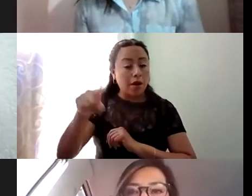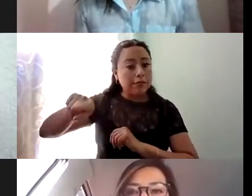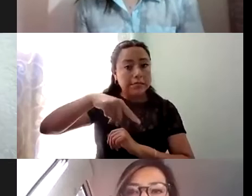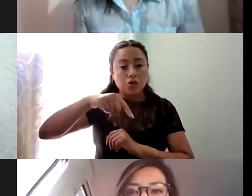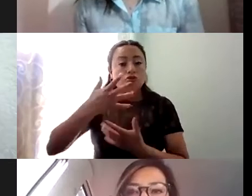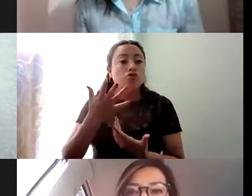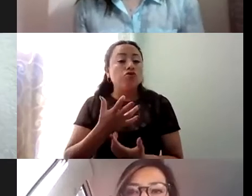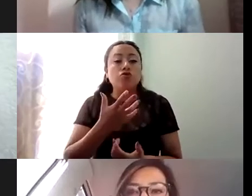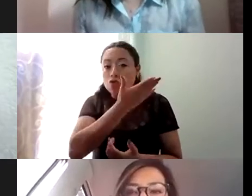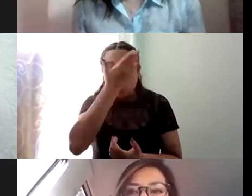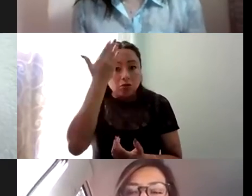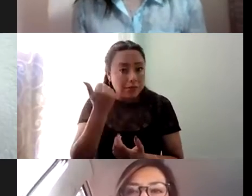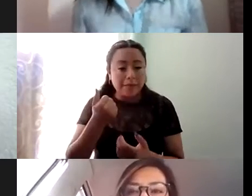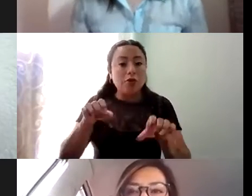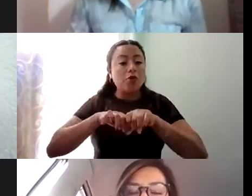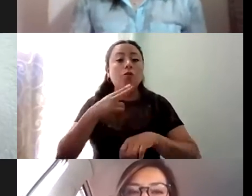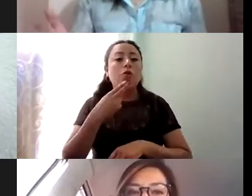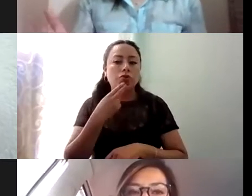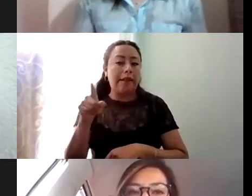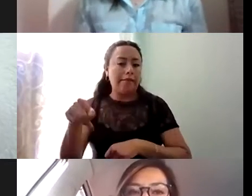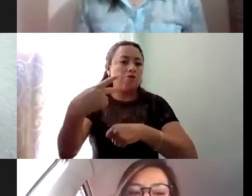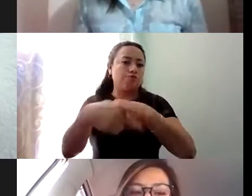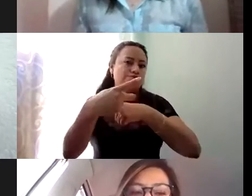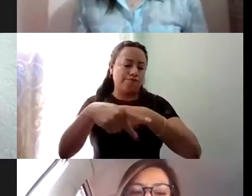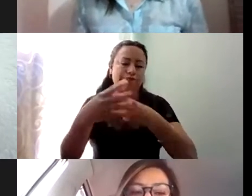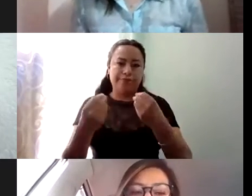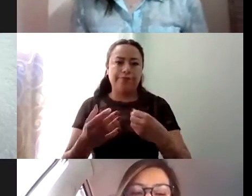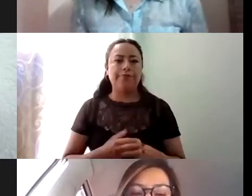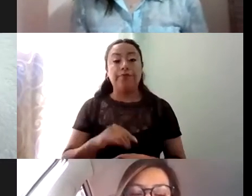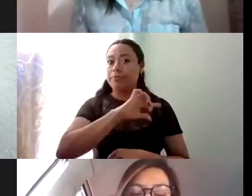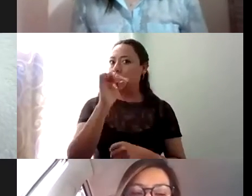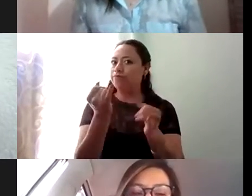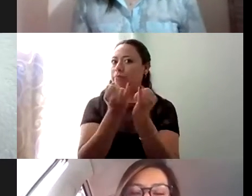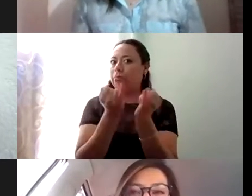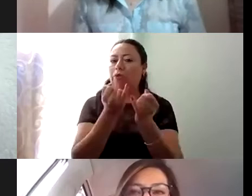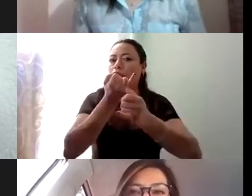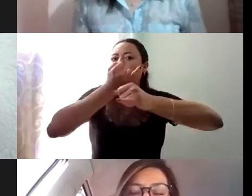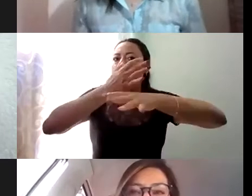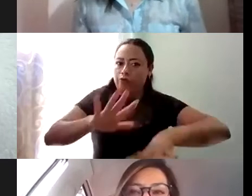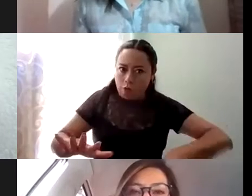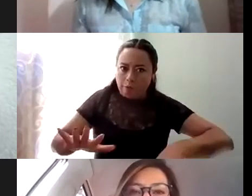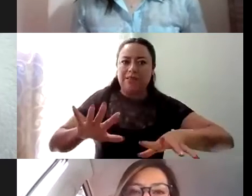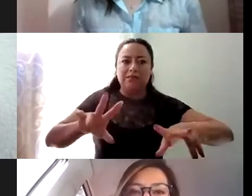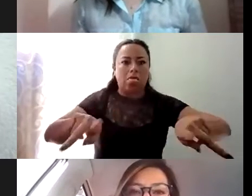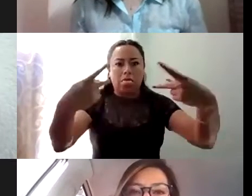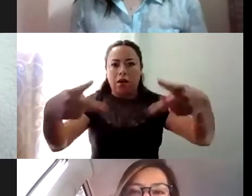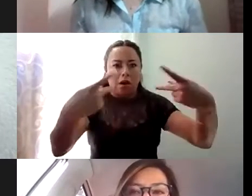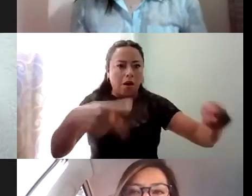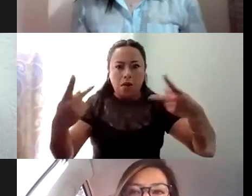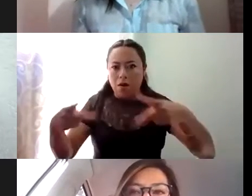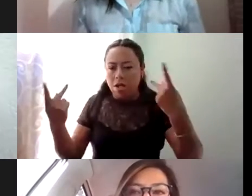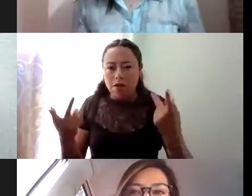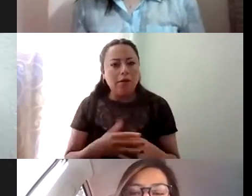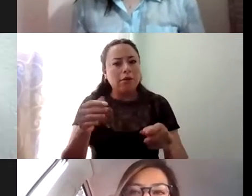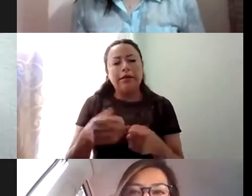tendrán expuestos sus datos. Al margen de toda la venta de datos que se han hecho y que se han comercializado por